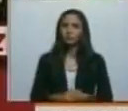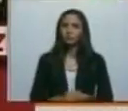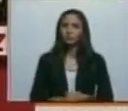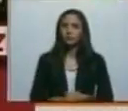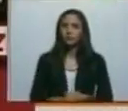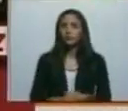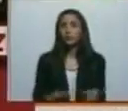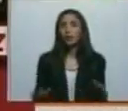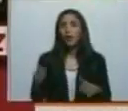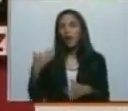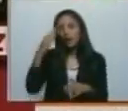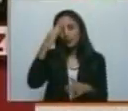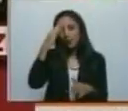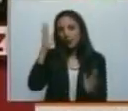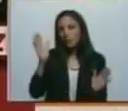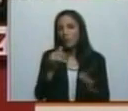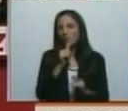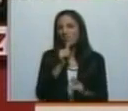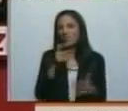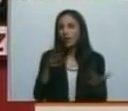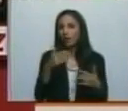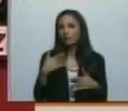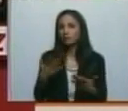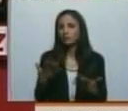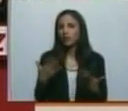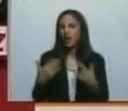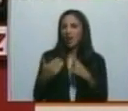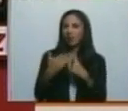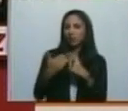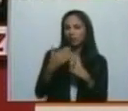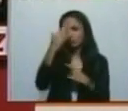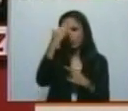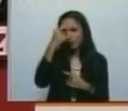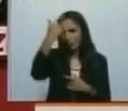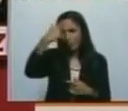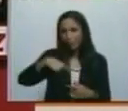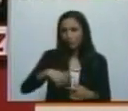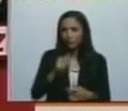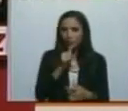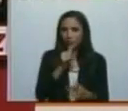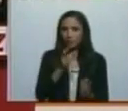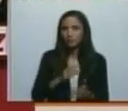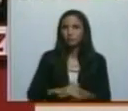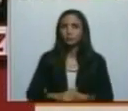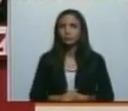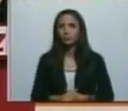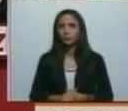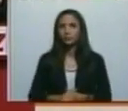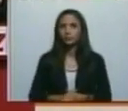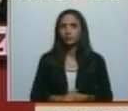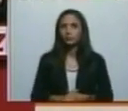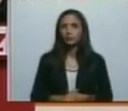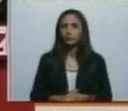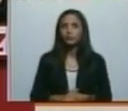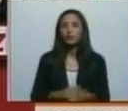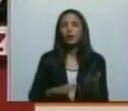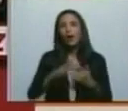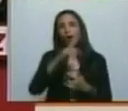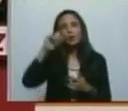Nosotros sabemos con quién nos enfrentamos. Nosotros sabemos con quién nos enfrentamos. Por aquí no anduvo Páez, ¿vale?